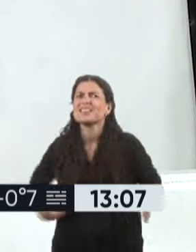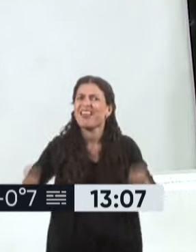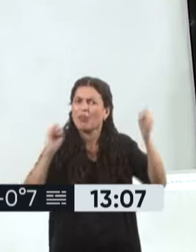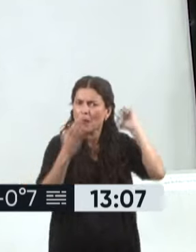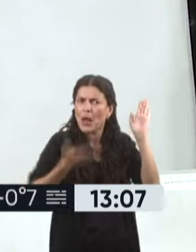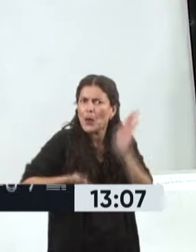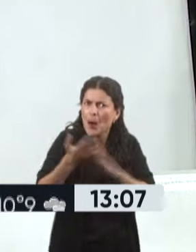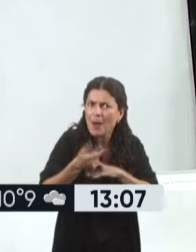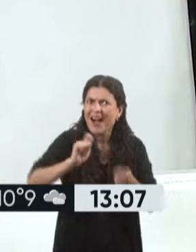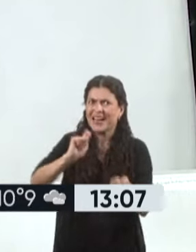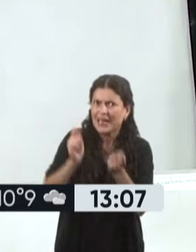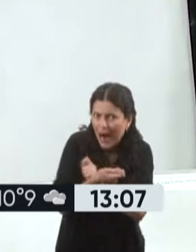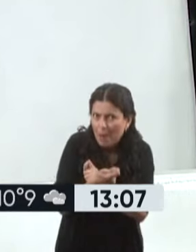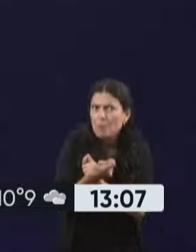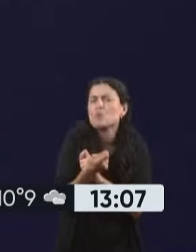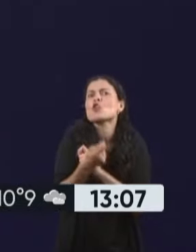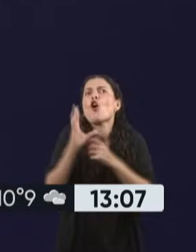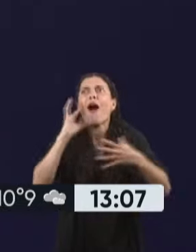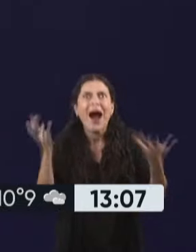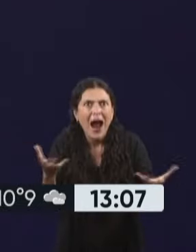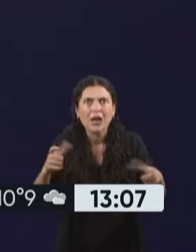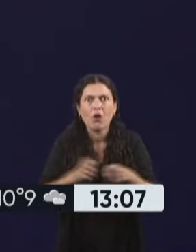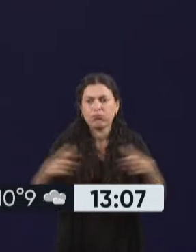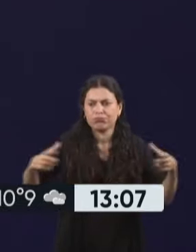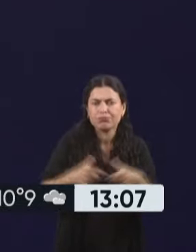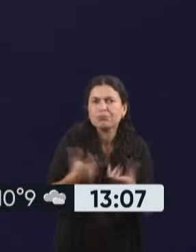a cuidar al presidente a partir de esto que pasó? 4 hiciste.